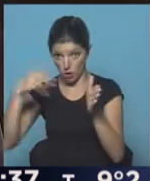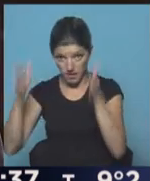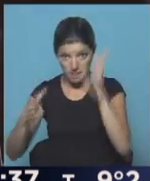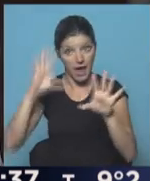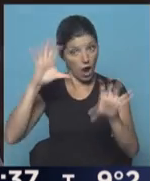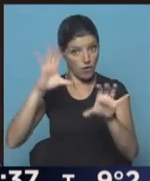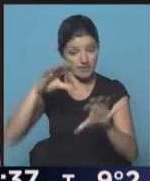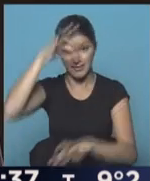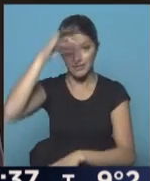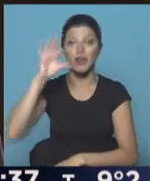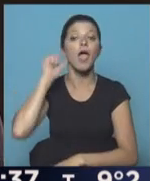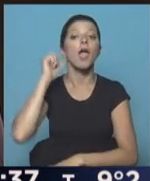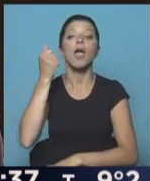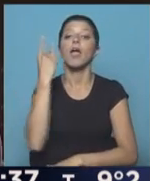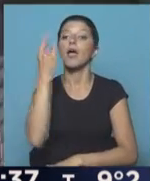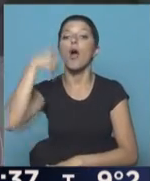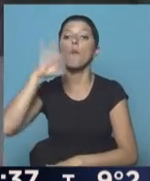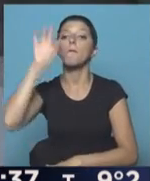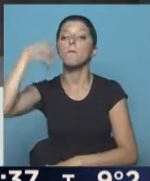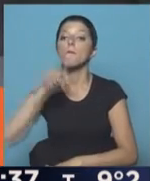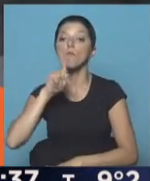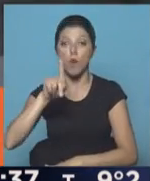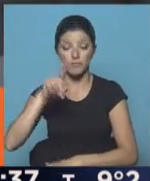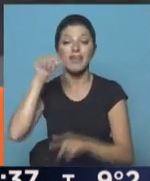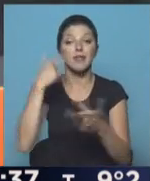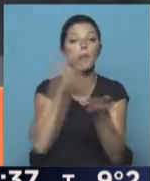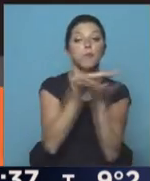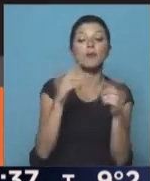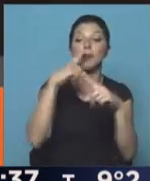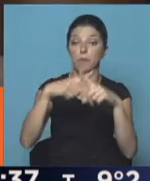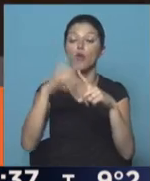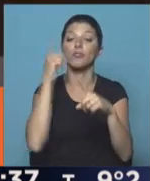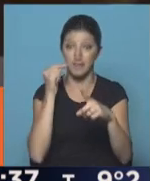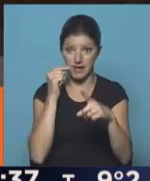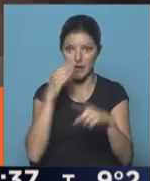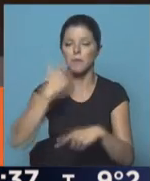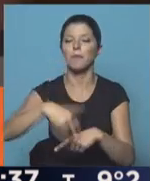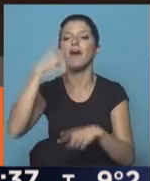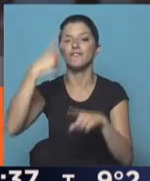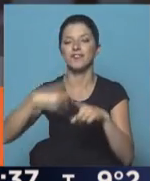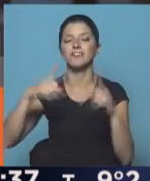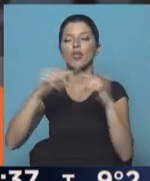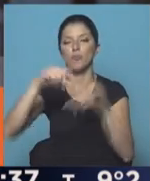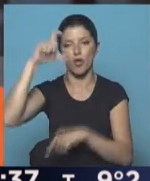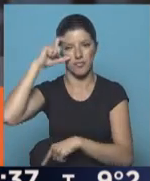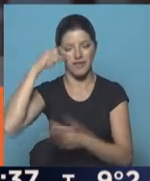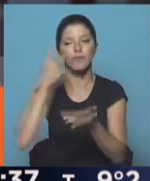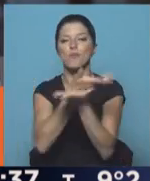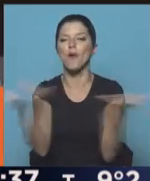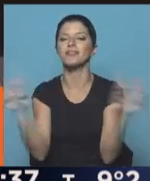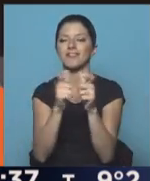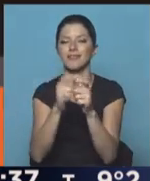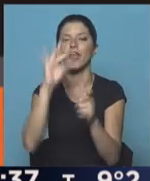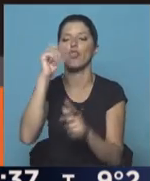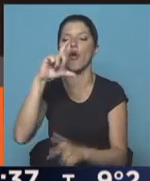cine gomón con un valor de entrada bajísimo tres funciones diarias por la tarde se va a realizar la décima edición de la muestra de cine documental toca